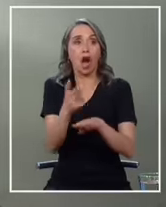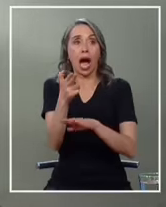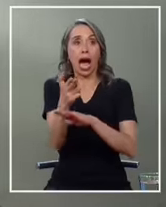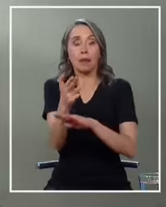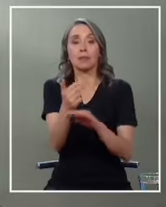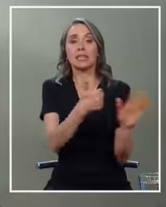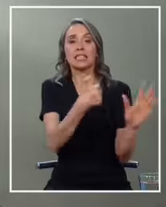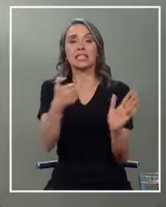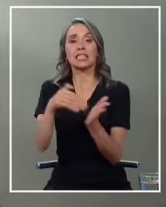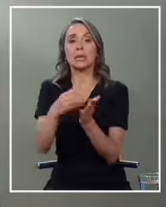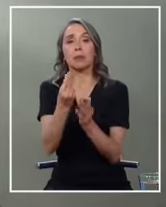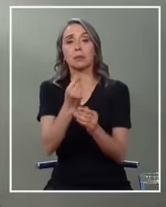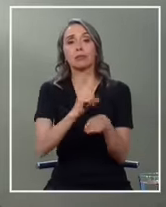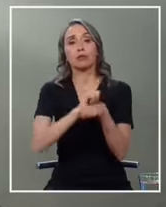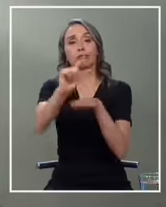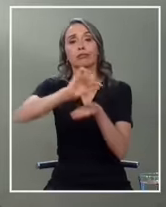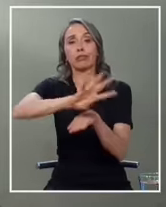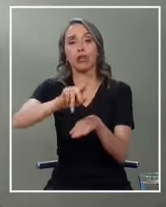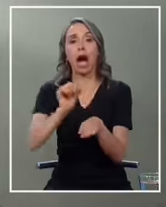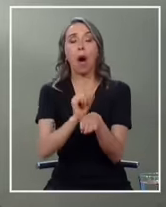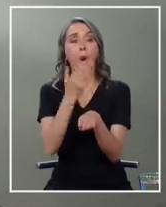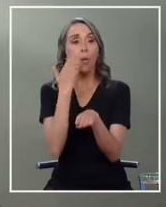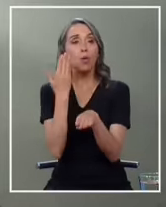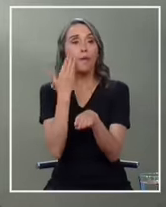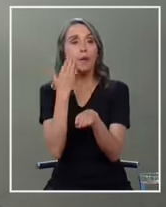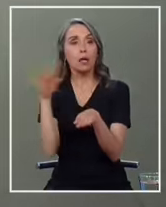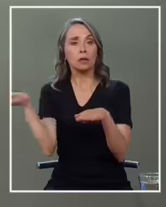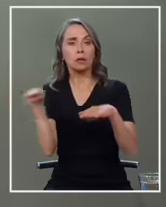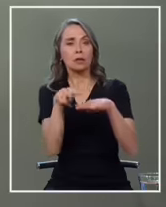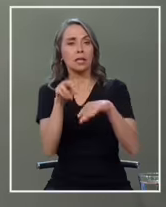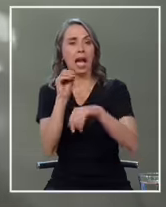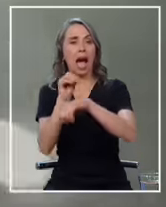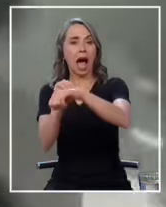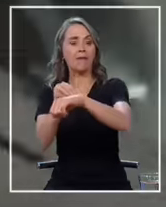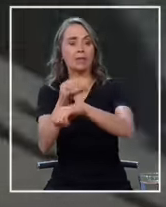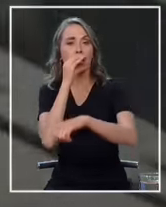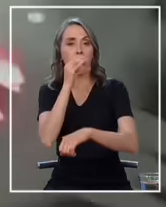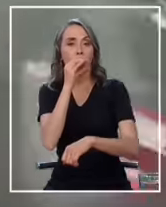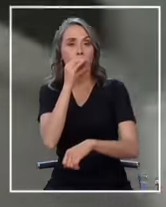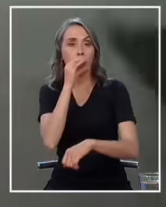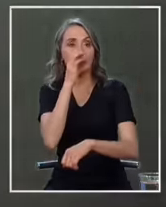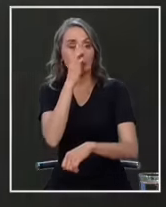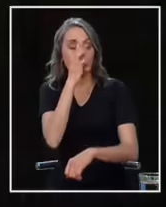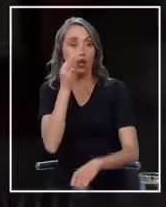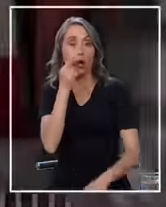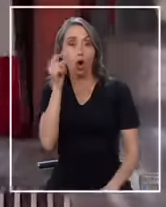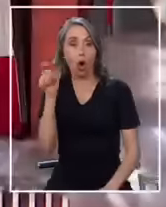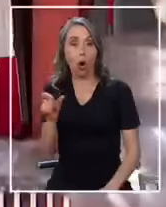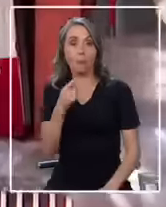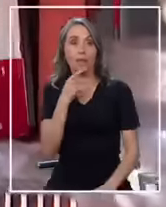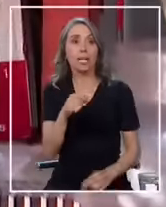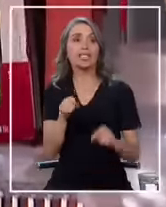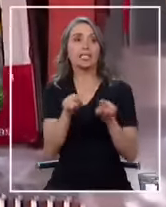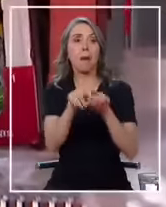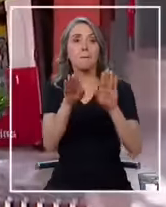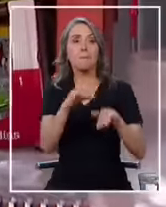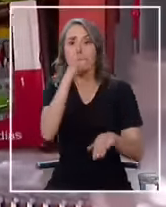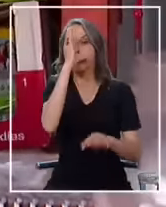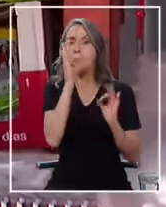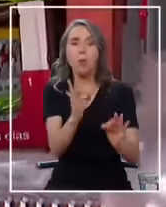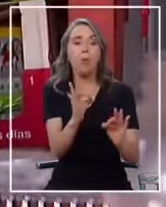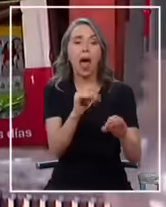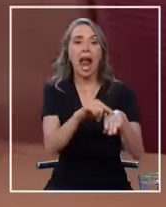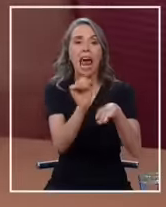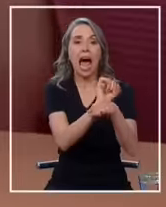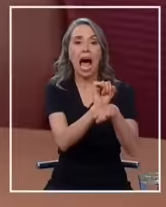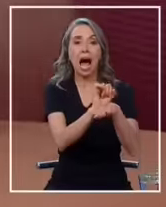de 600 mil pesos. El auto blanco que usaban encendió las alertas. En Concepción, Juan asegura que luce igual al que usaron los